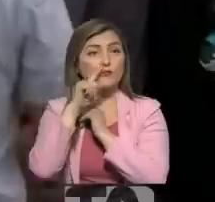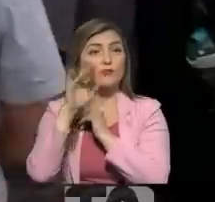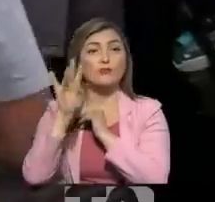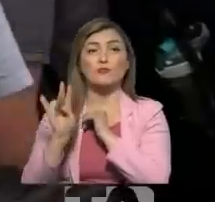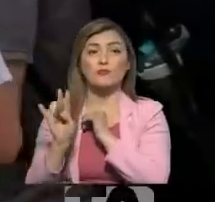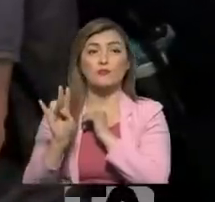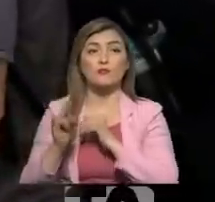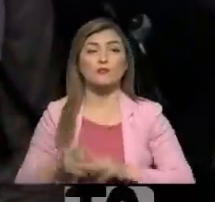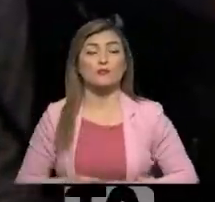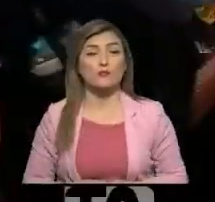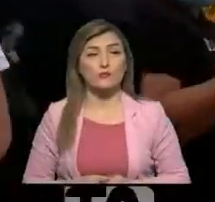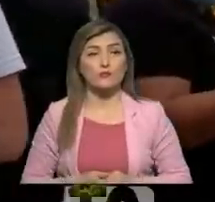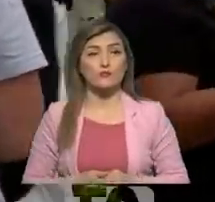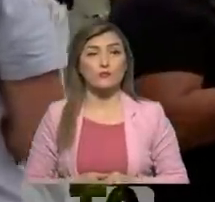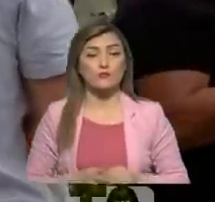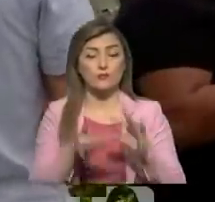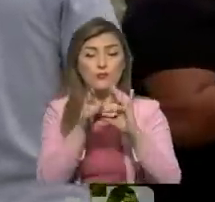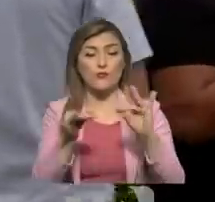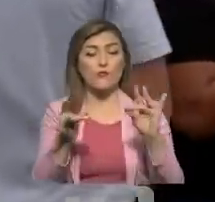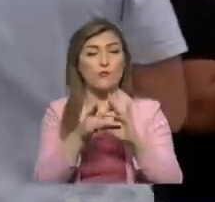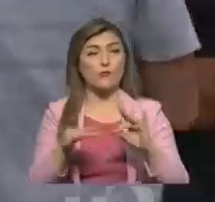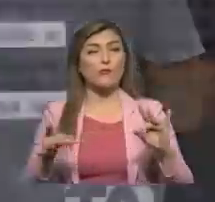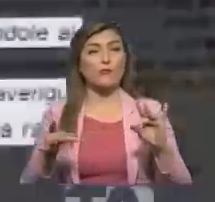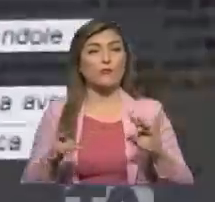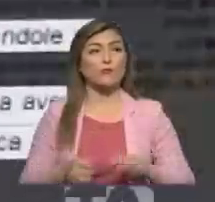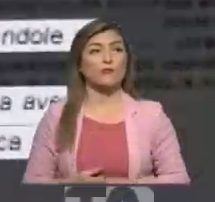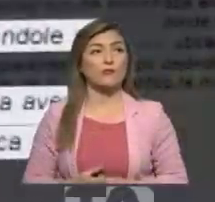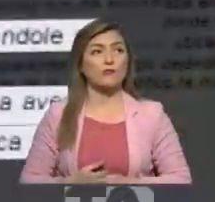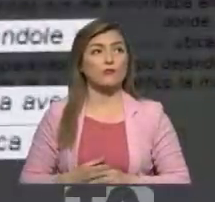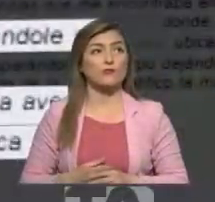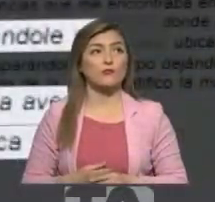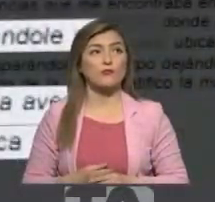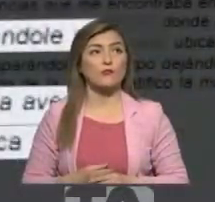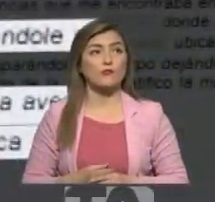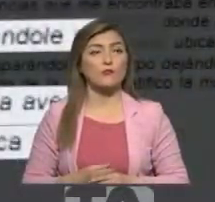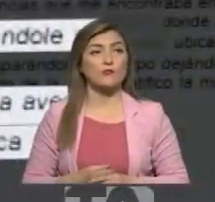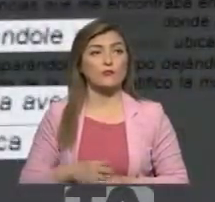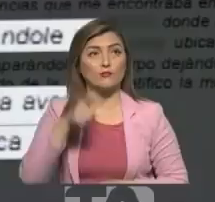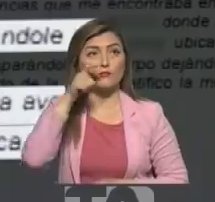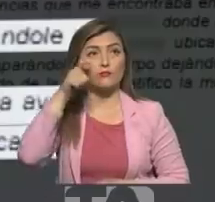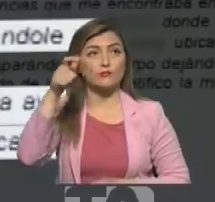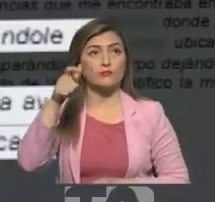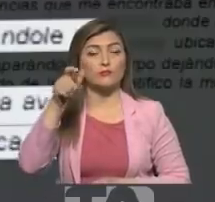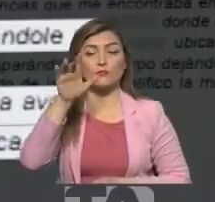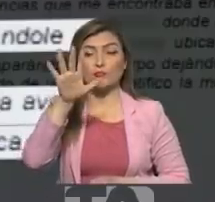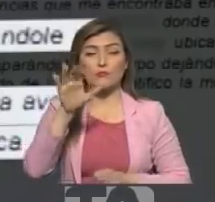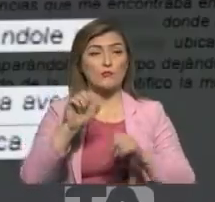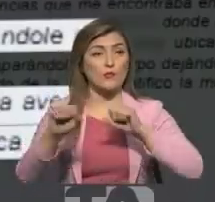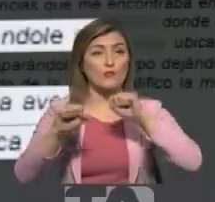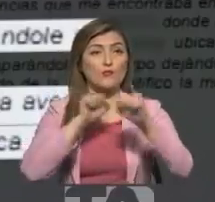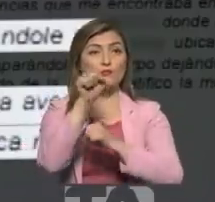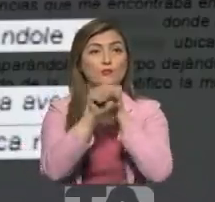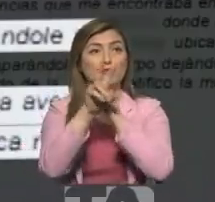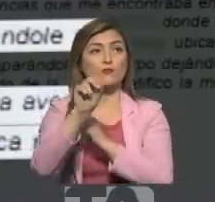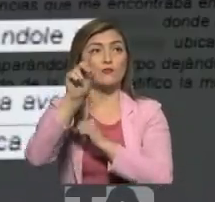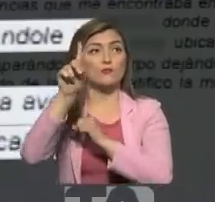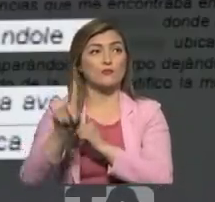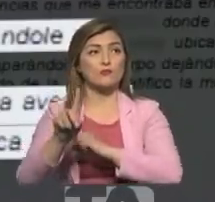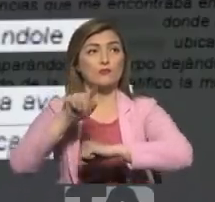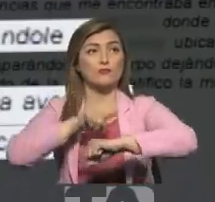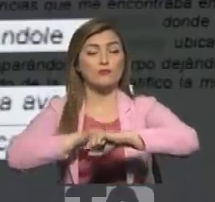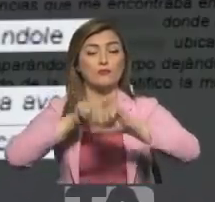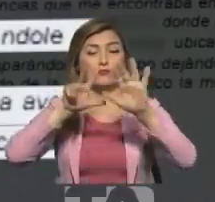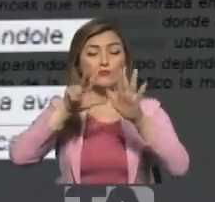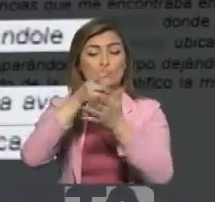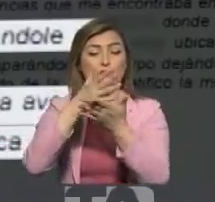esposo, quien en 5 líneas relata lo sucedido. Es el caso, señor fiscal, que el día 5 de mayo de 2021, aproximadamente a